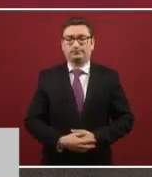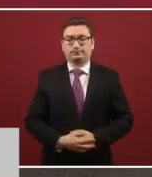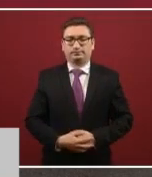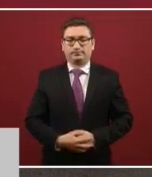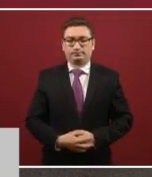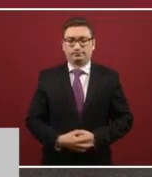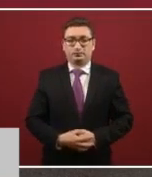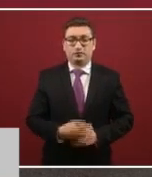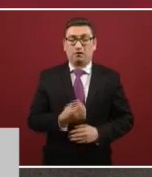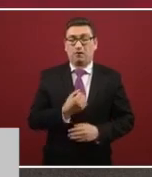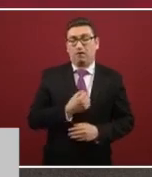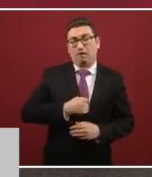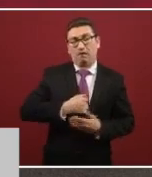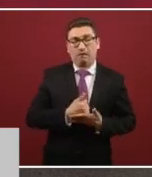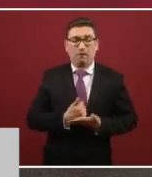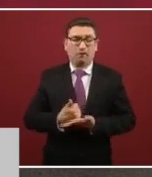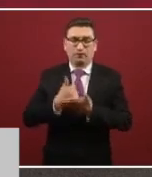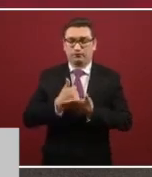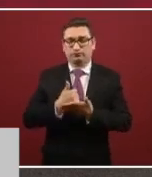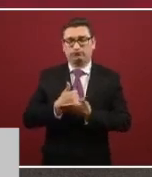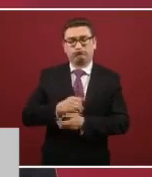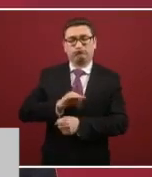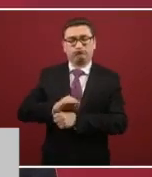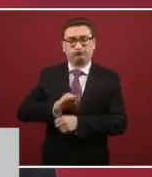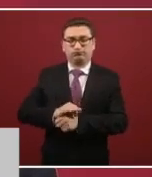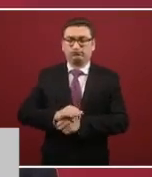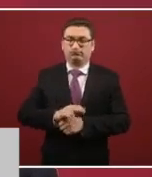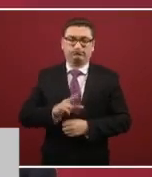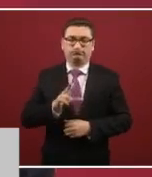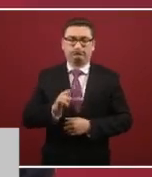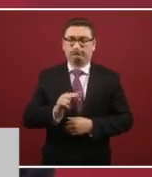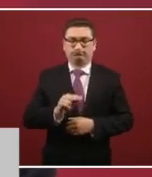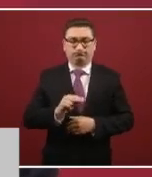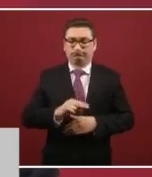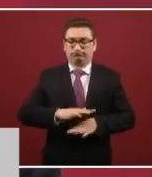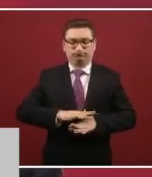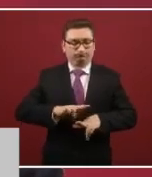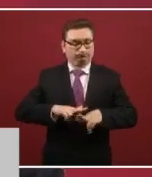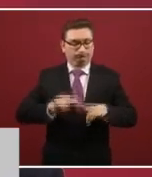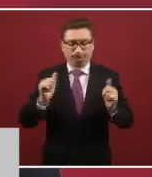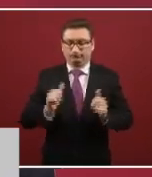En la carta enviada a los jefes de Estado en el G20 trata del tema de migración.